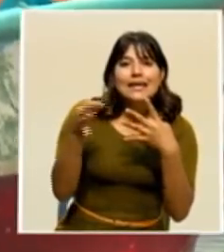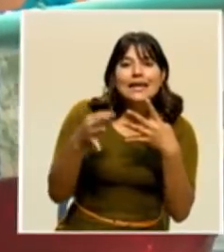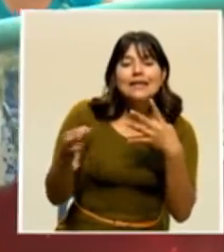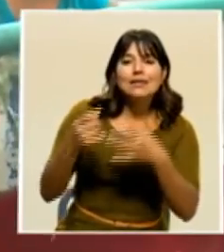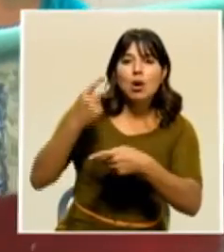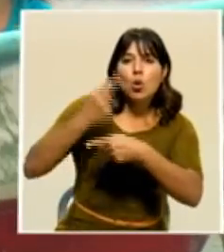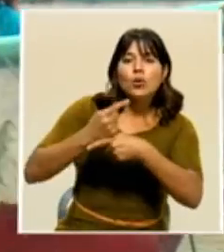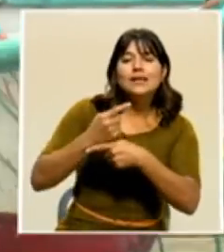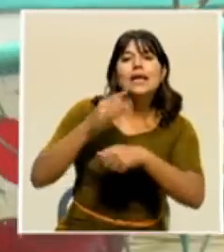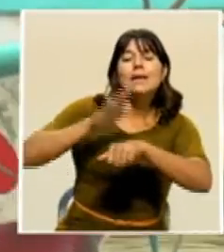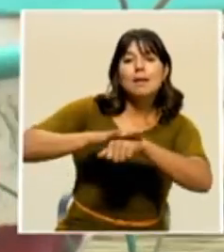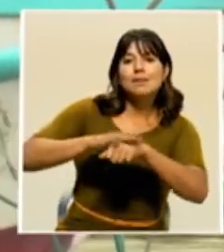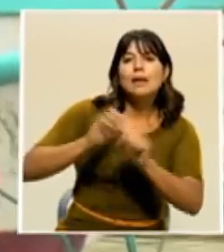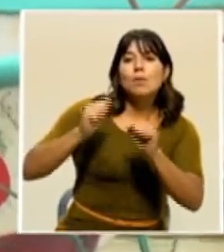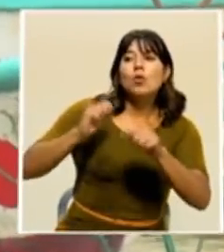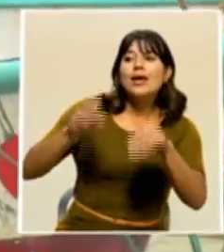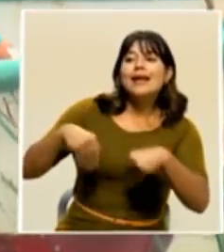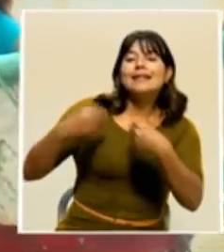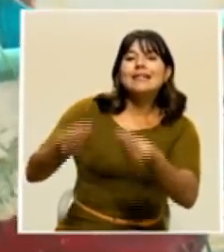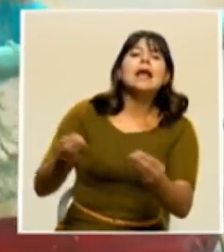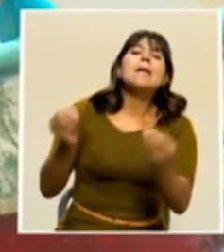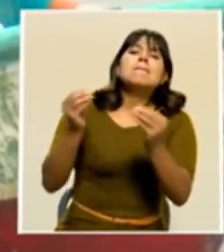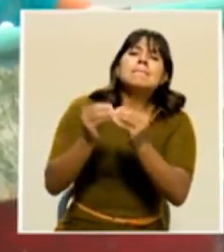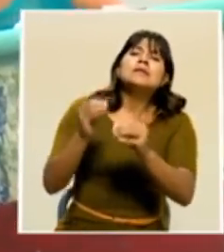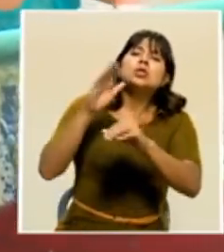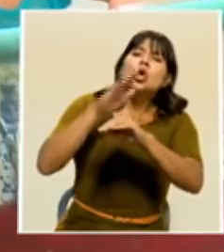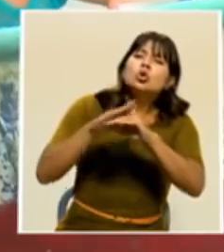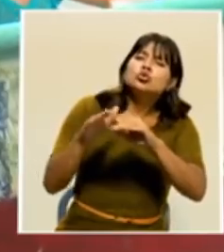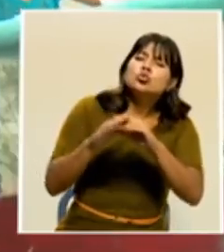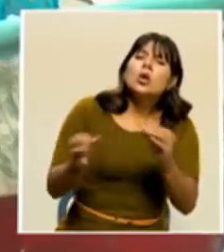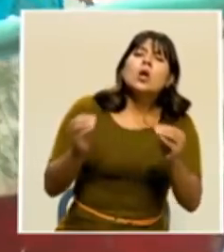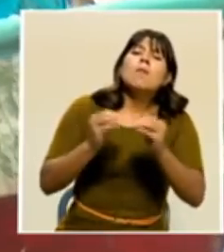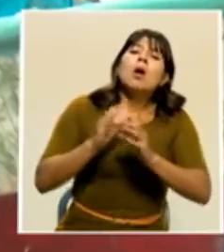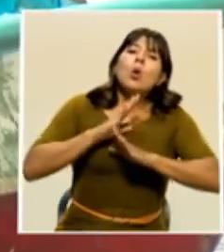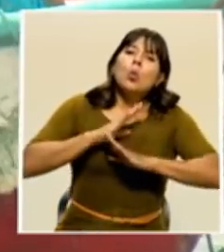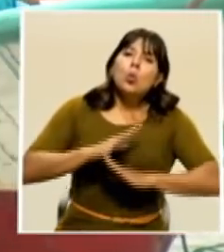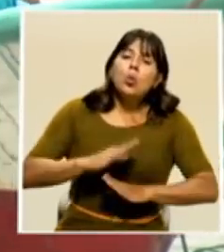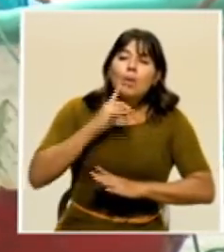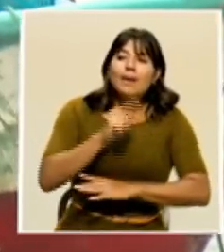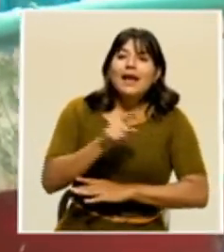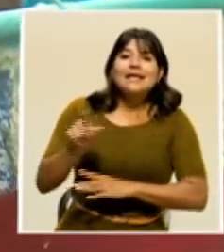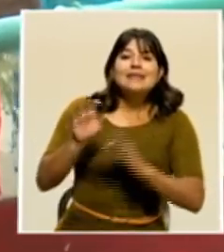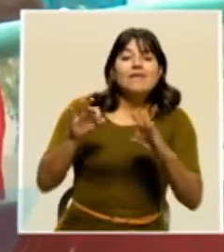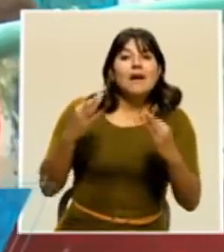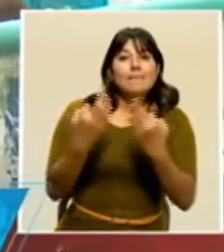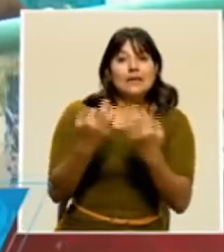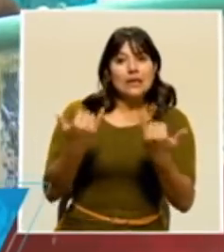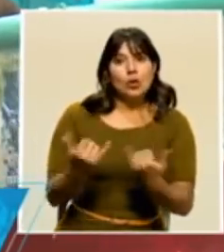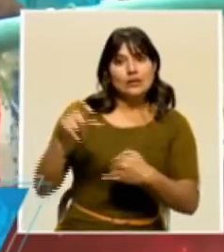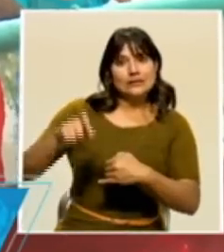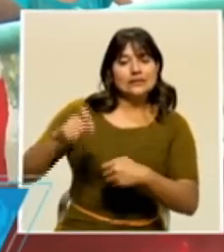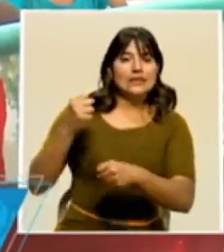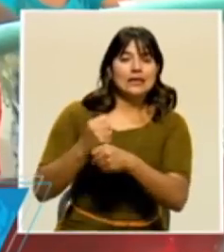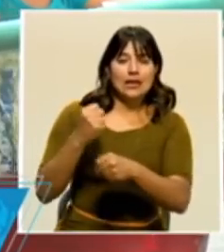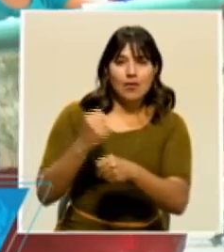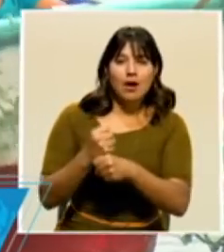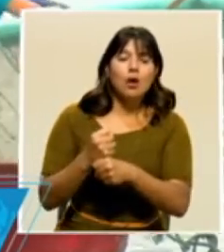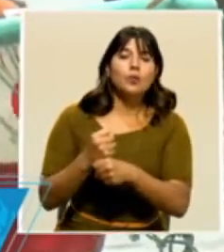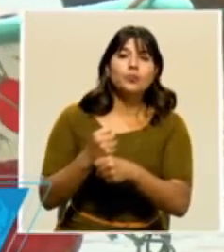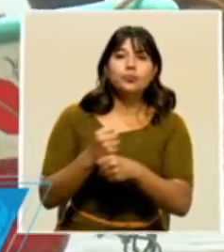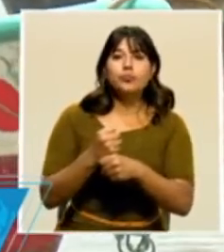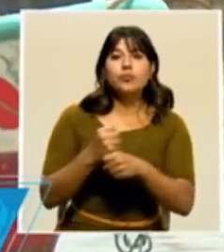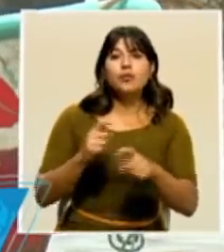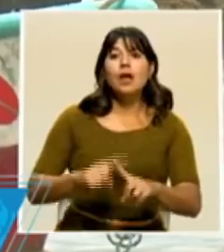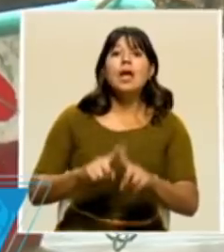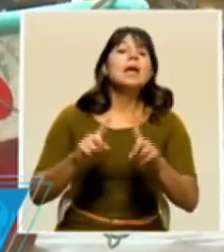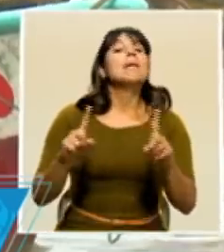a traer un poco de consuelo, un poco de alivio a esas familias que tanto lo necesitan, ¿verdad? Más no así a través de